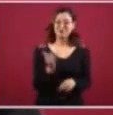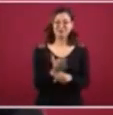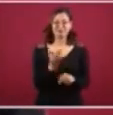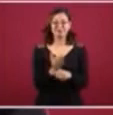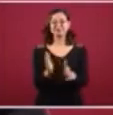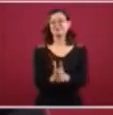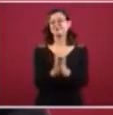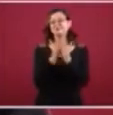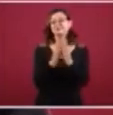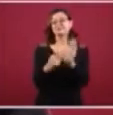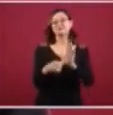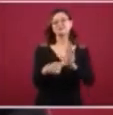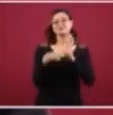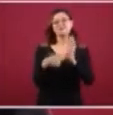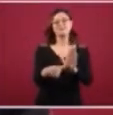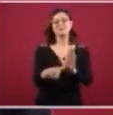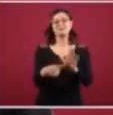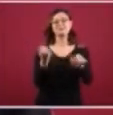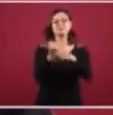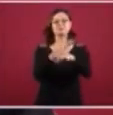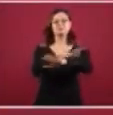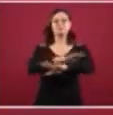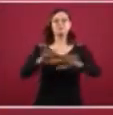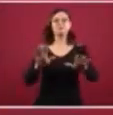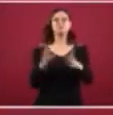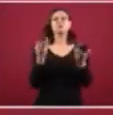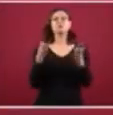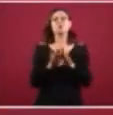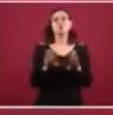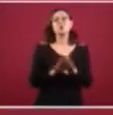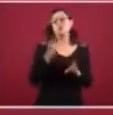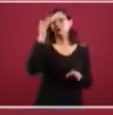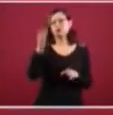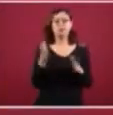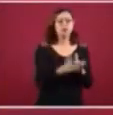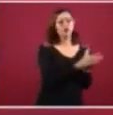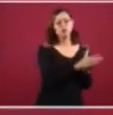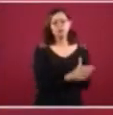doy a conocer cuál fue el comportamiento